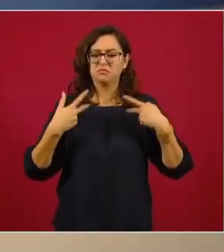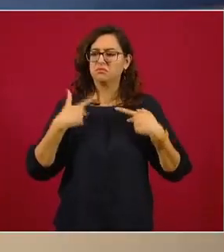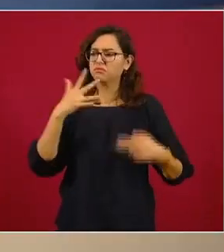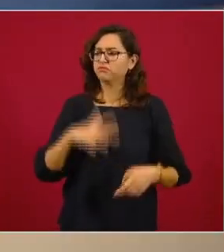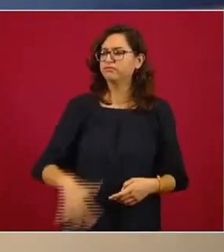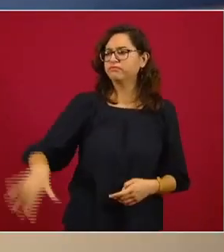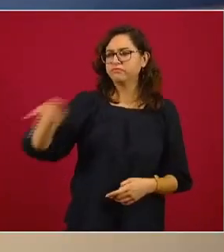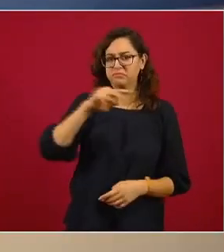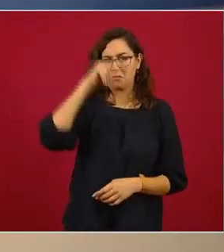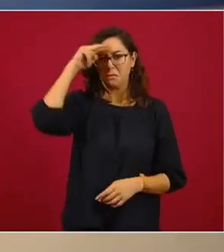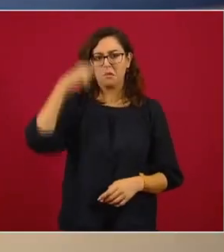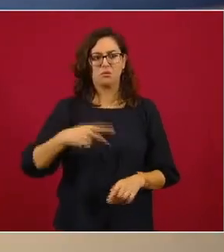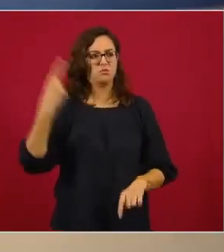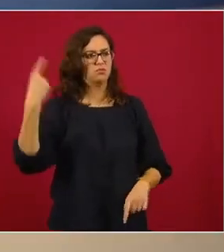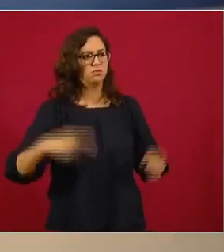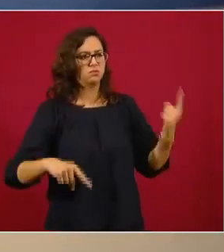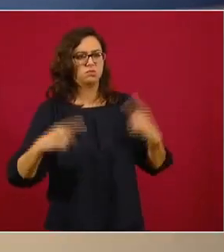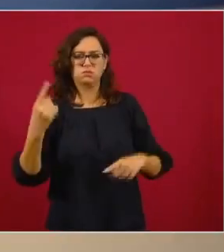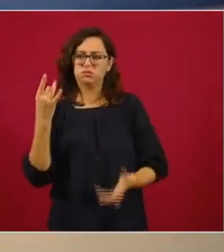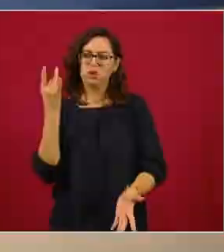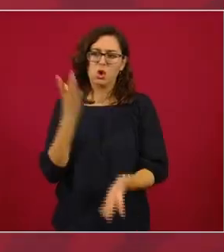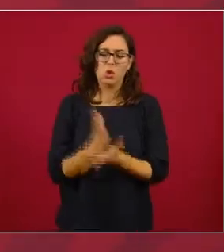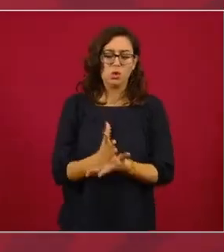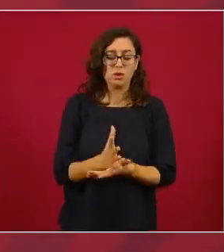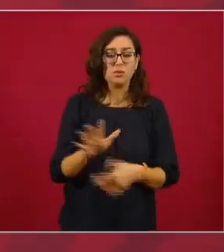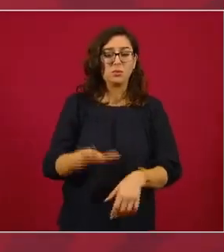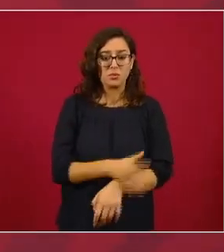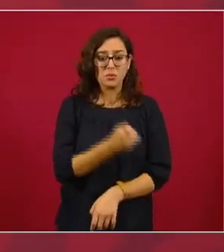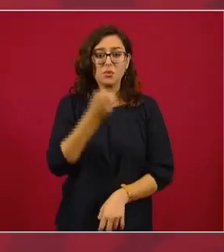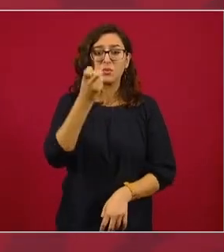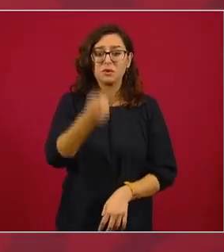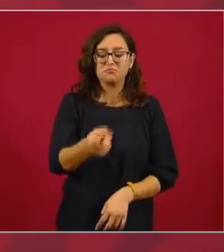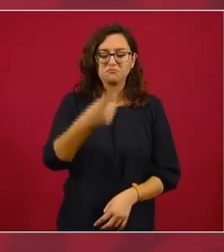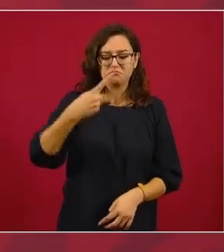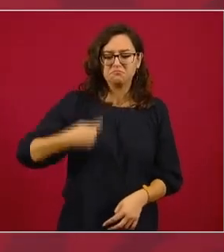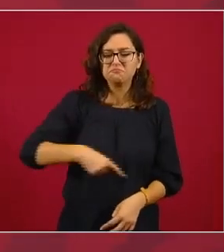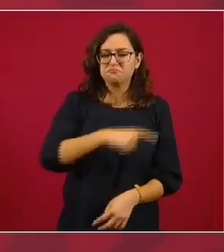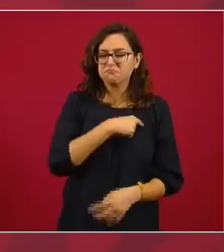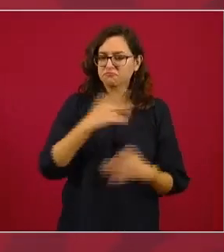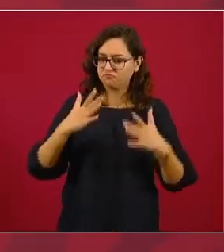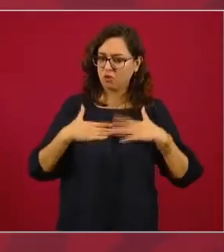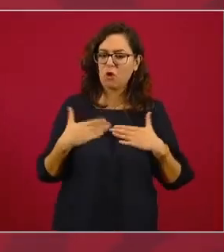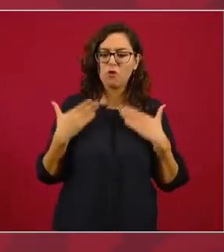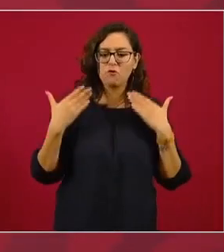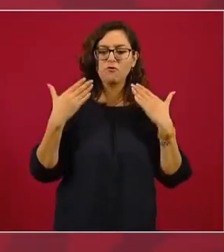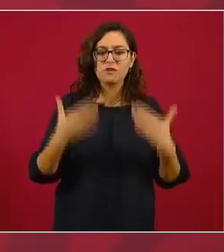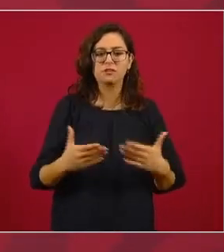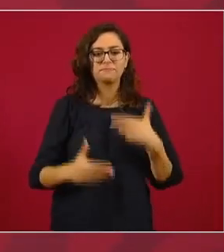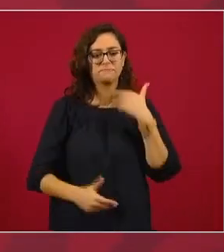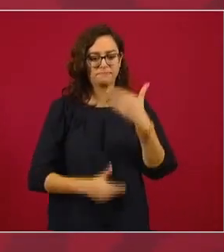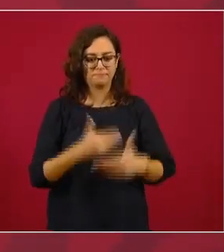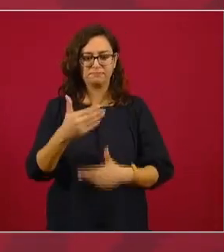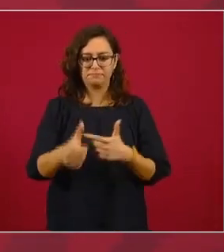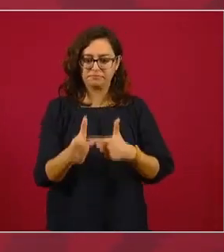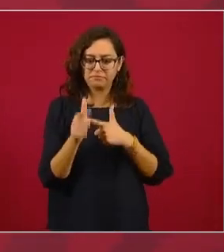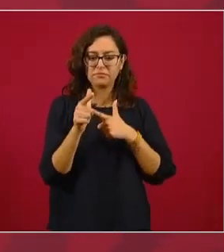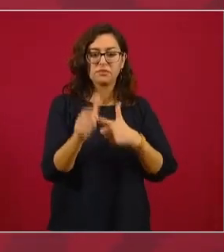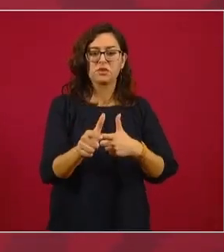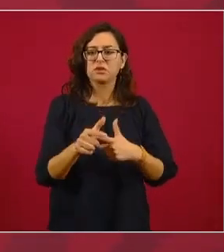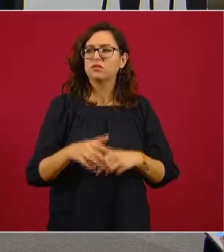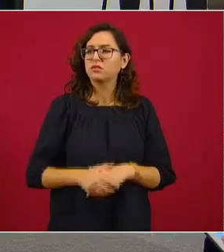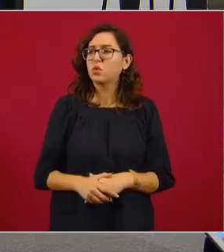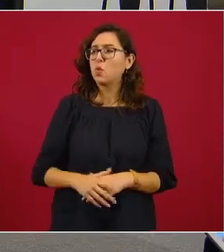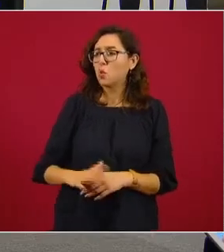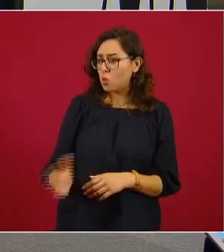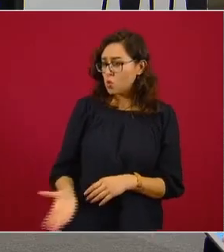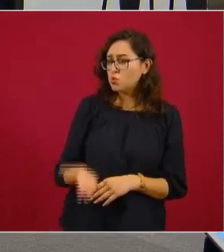Por eso, sí, hay que tener confianza de que vamos a seguir adelante. ¿Estaría usted dispuesto, presidente,